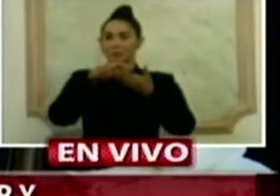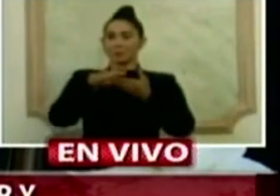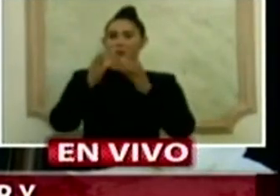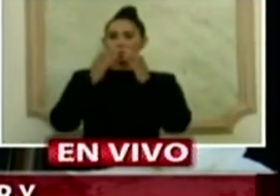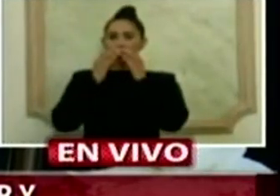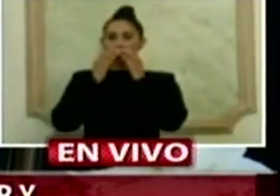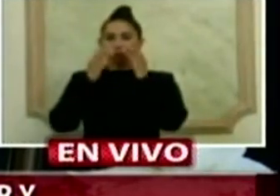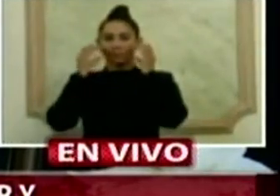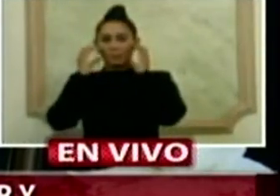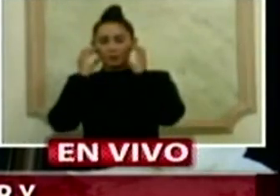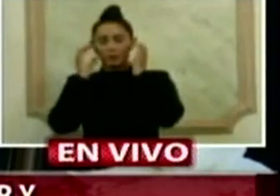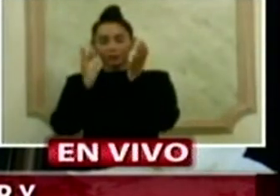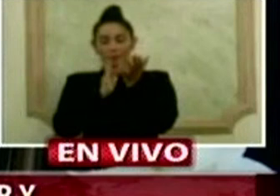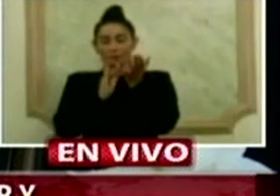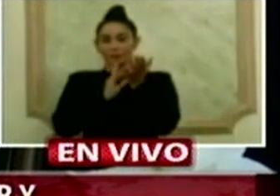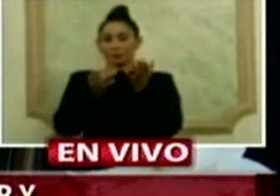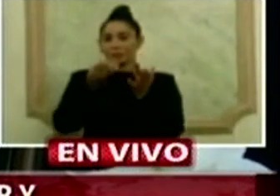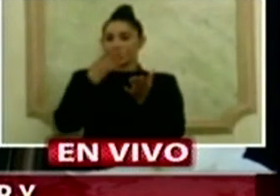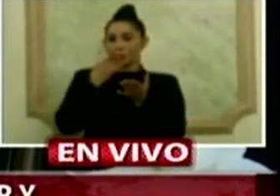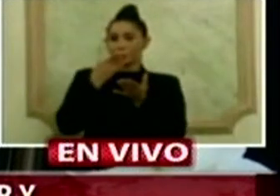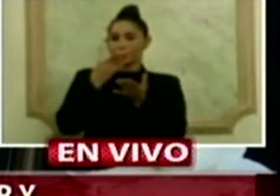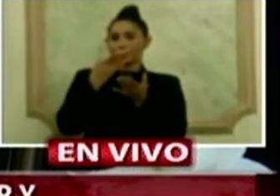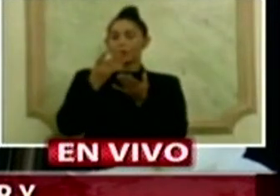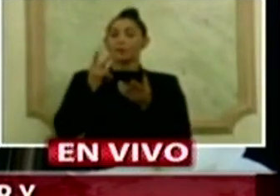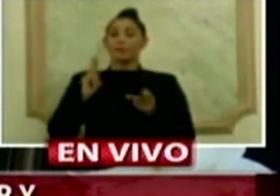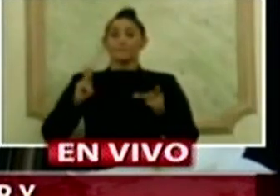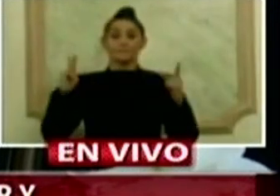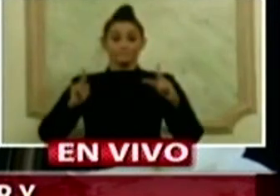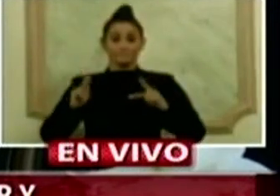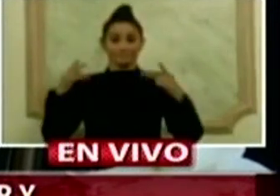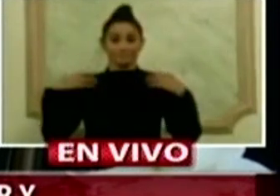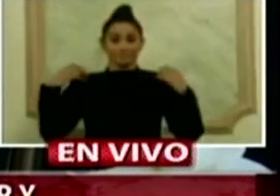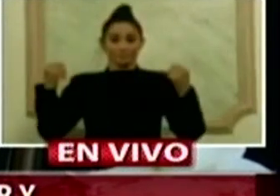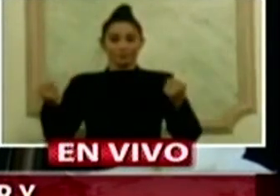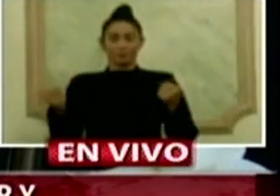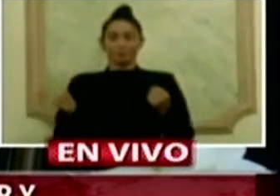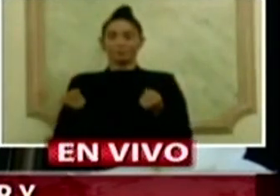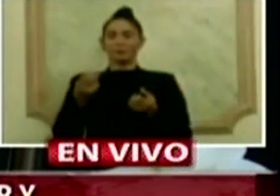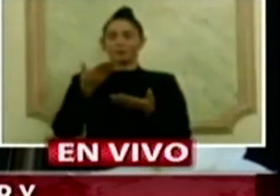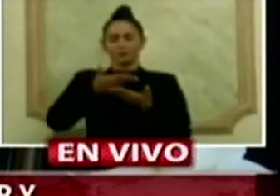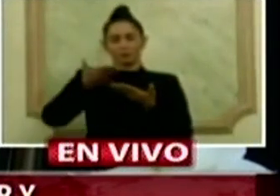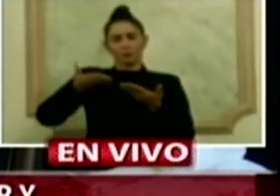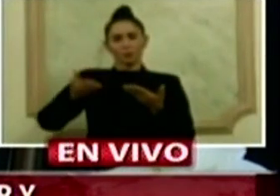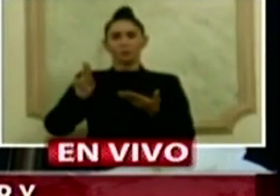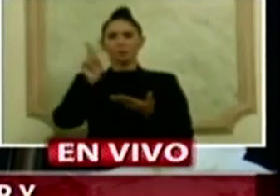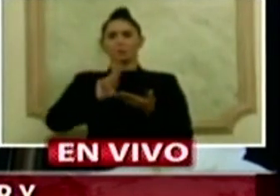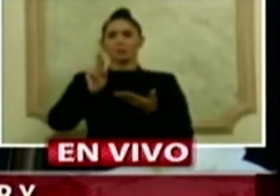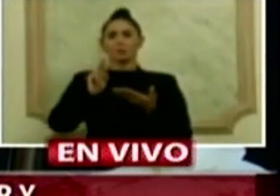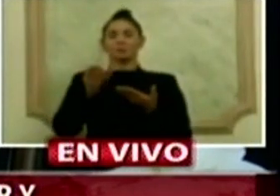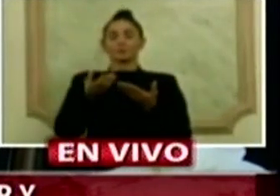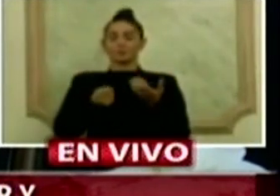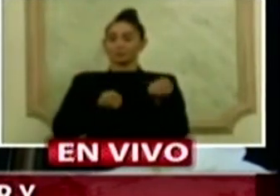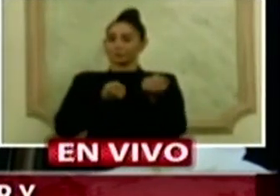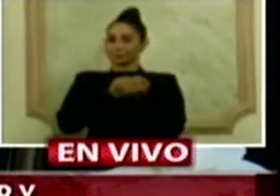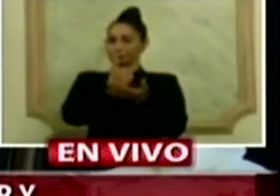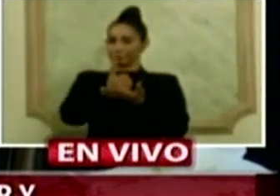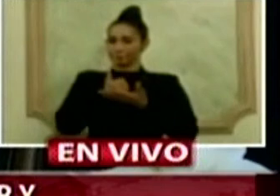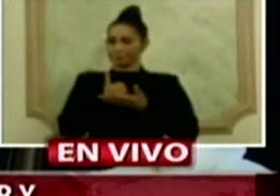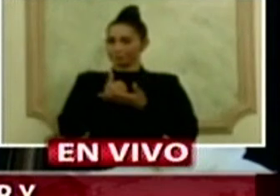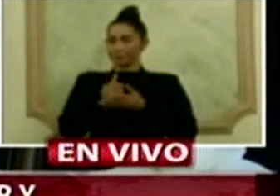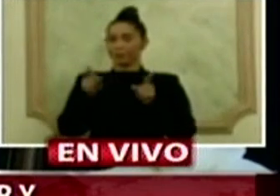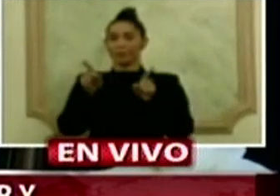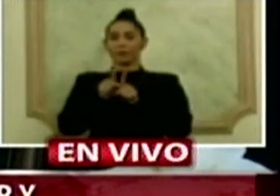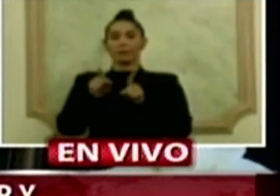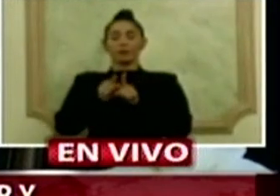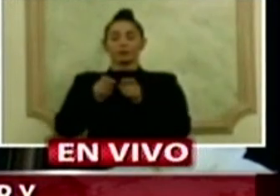acetaminofén, vitaminas, gel de higiene de manos y materiales educativos. También ampliaremos las acciones